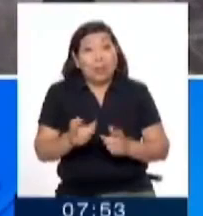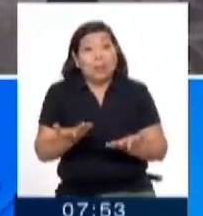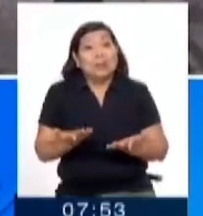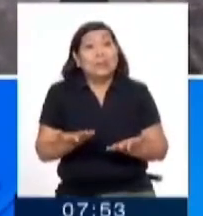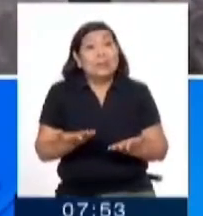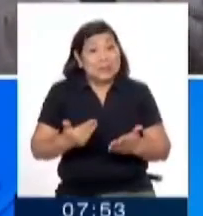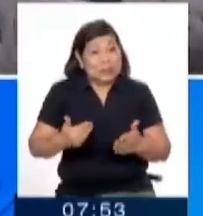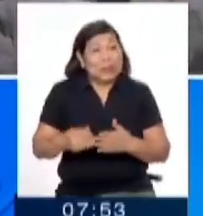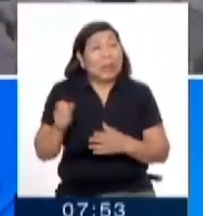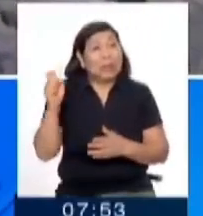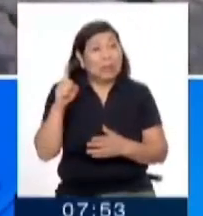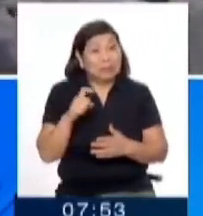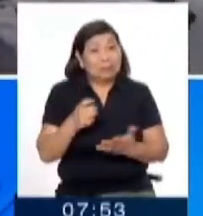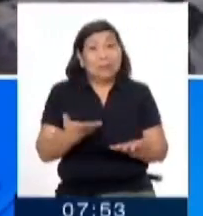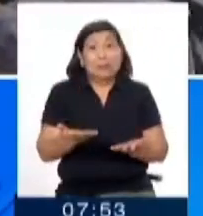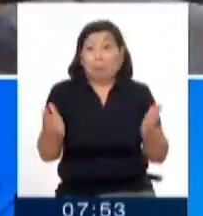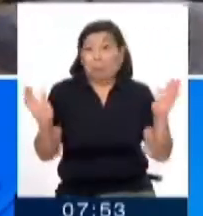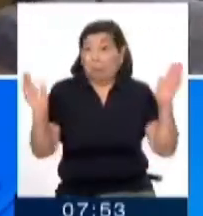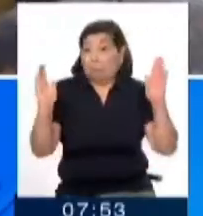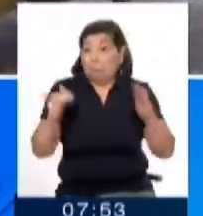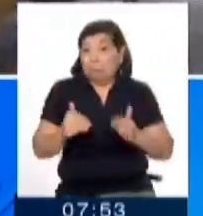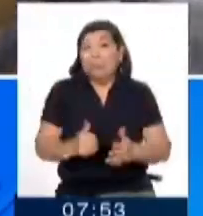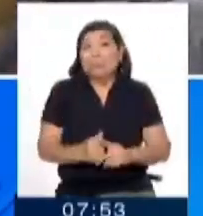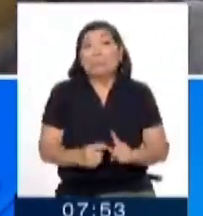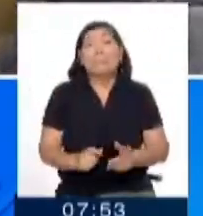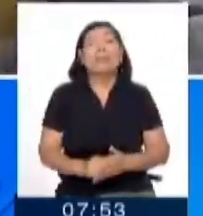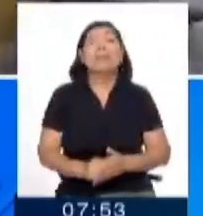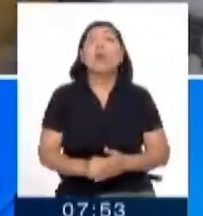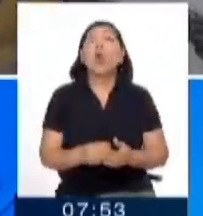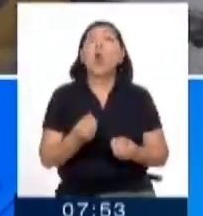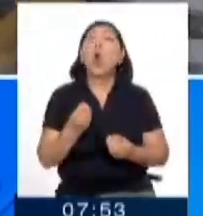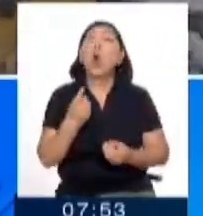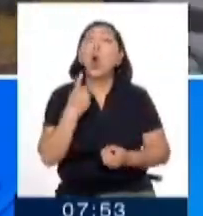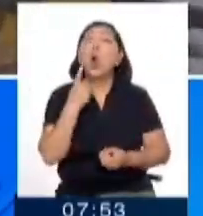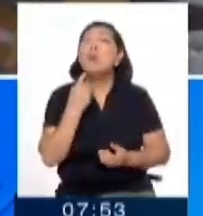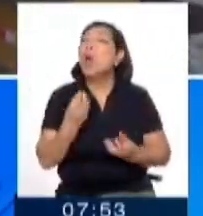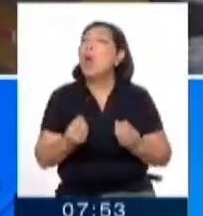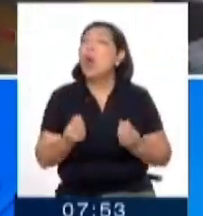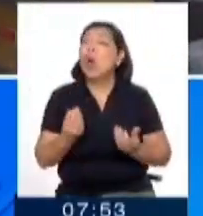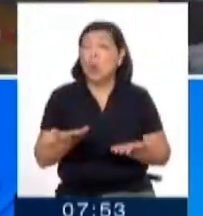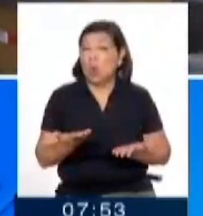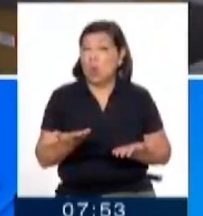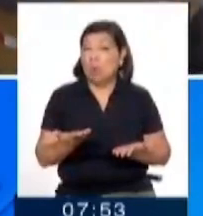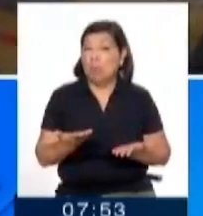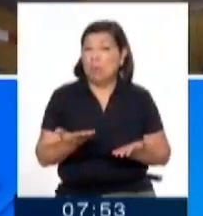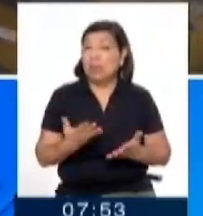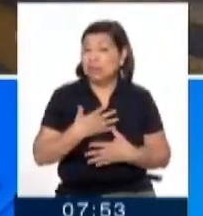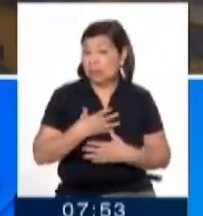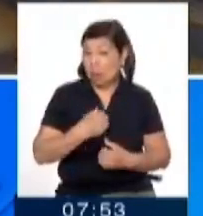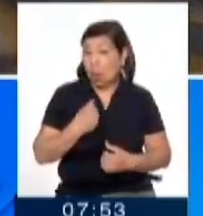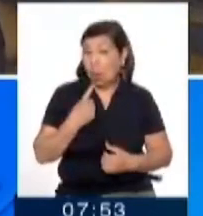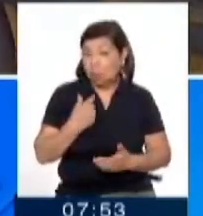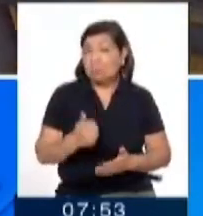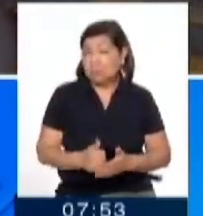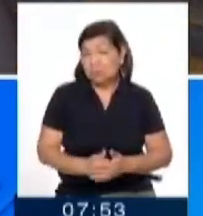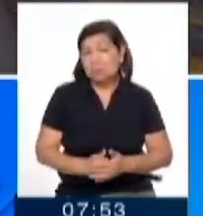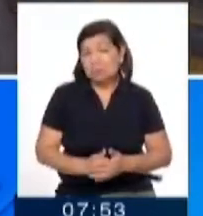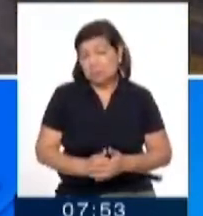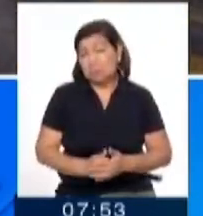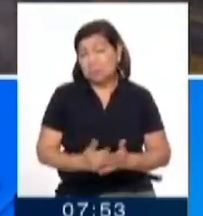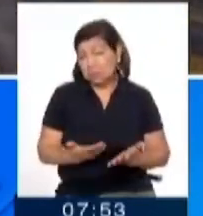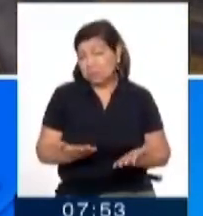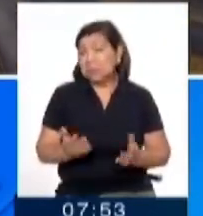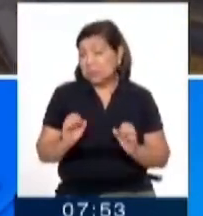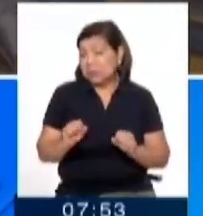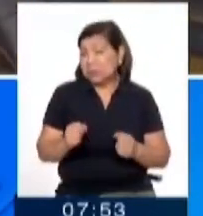frente a una estructura colapsada que ha quedado debilitada, ¿no? Preliminarmente, ¿cómo se encontraba de salud este obrero? Sí, bueno,